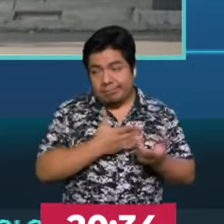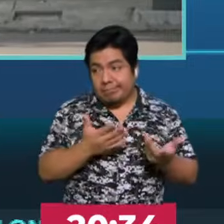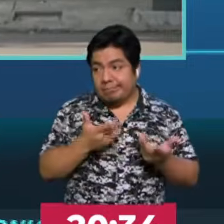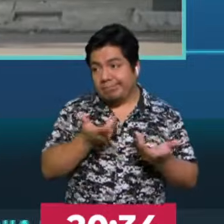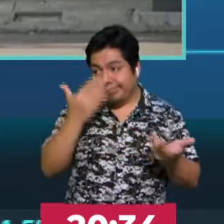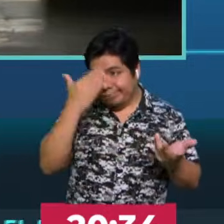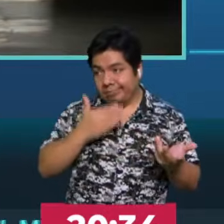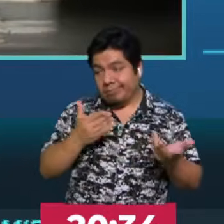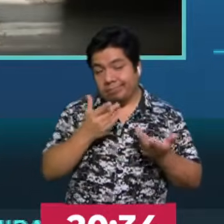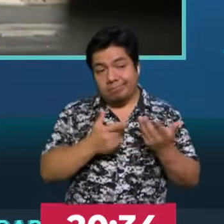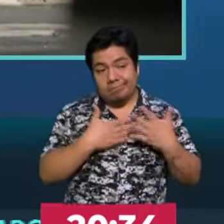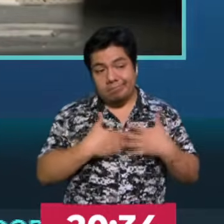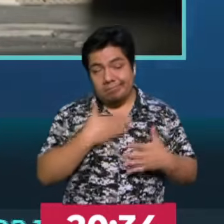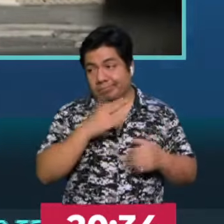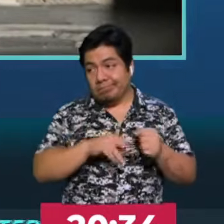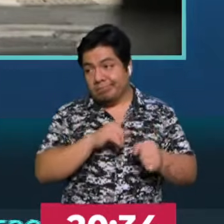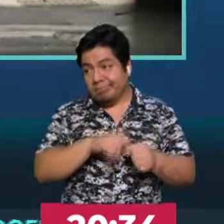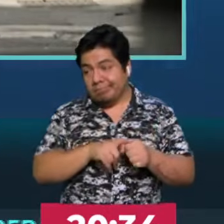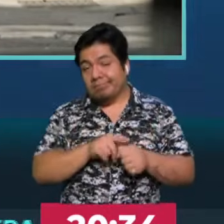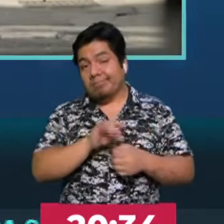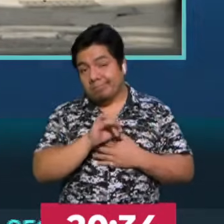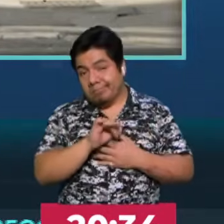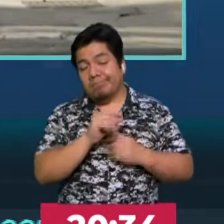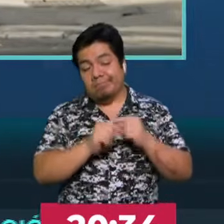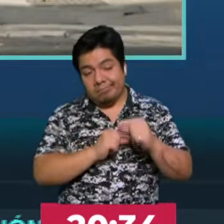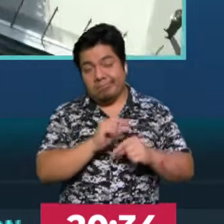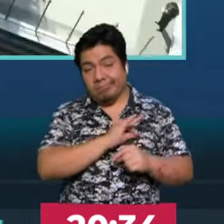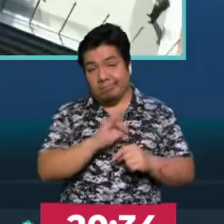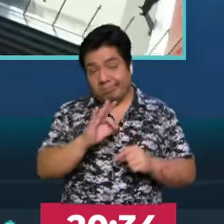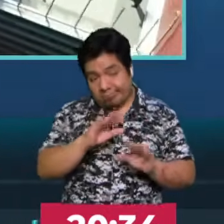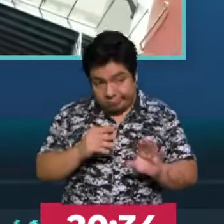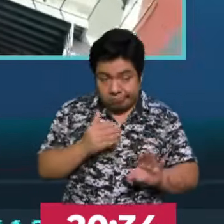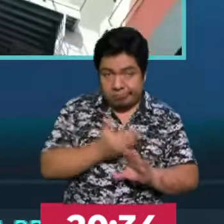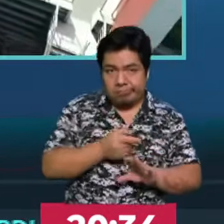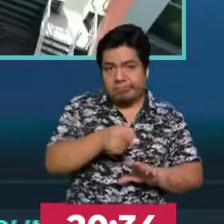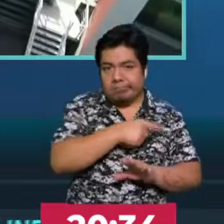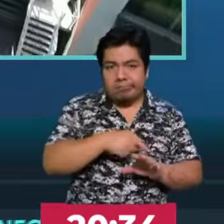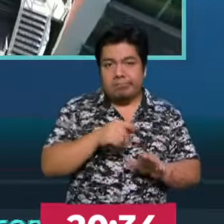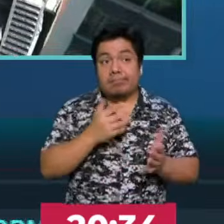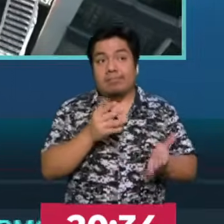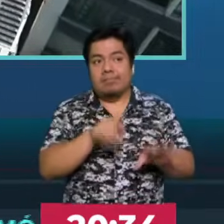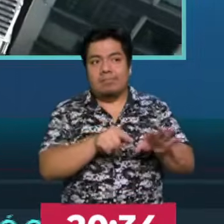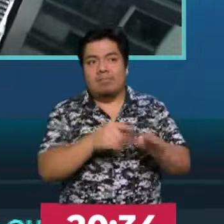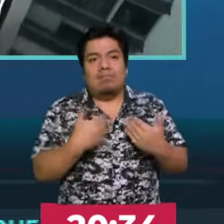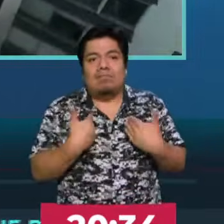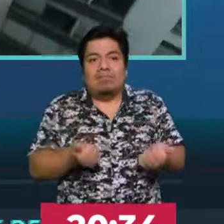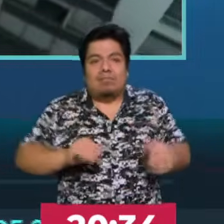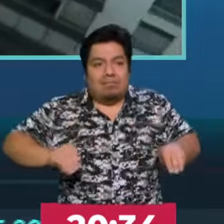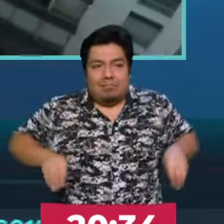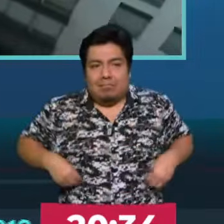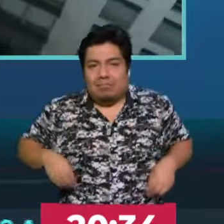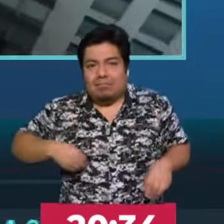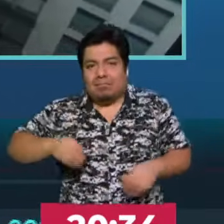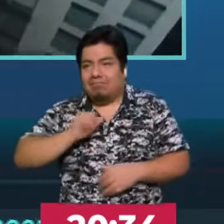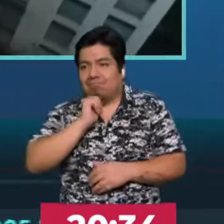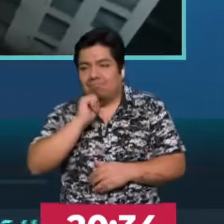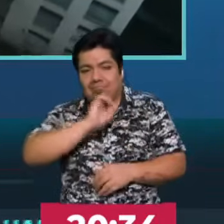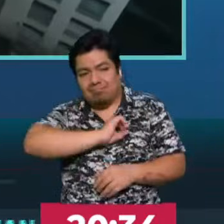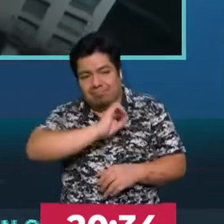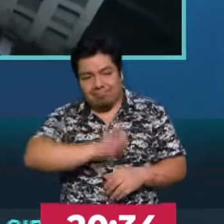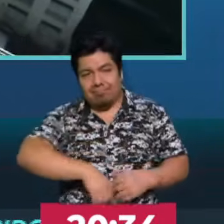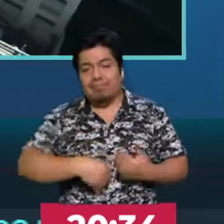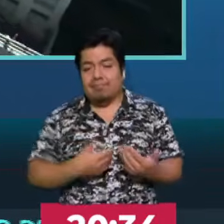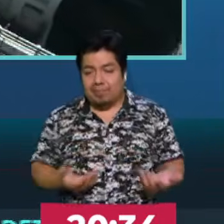lema o el dicho que sí se puede ir contra quien no corresponde en una lógica de odios